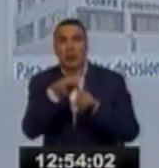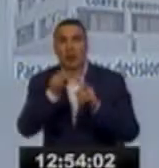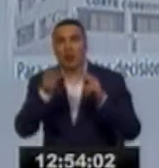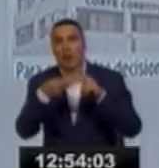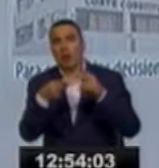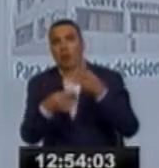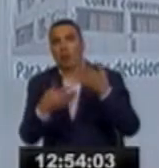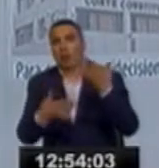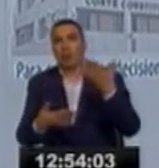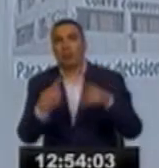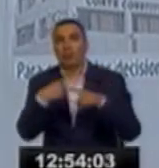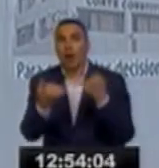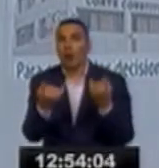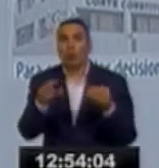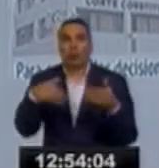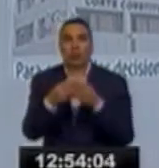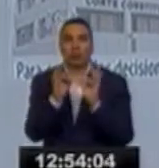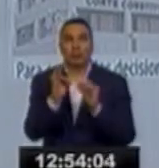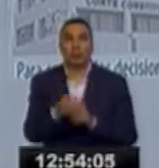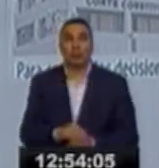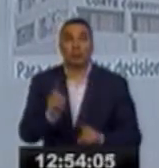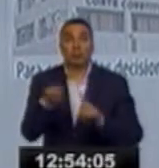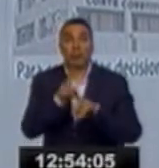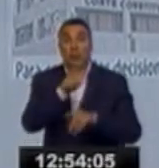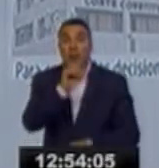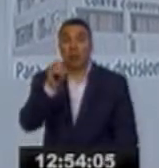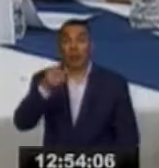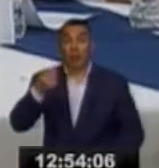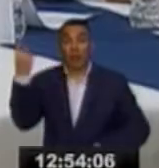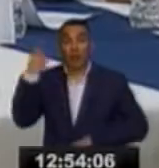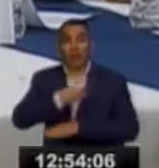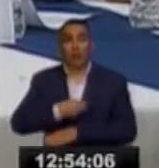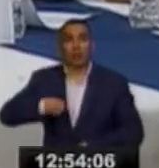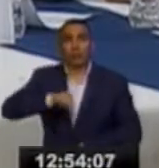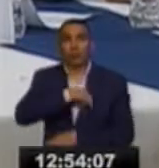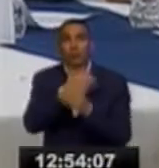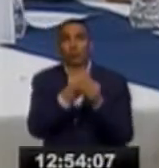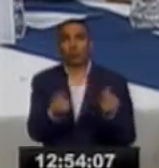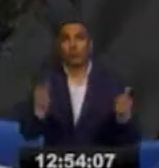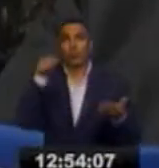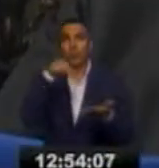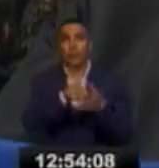celeridad. En estos primeros 100 días, la Corte ha logrado resolver